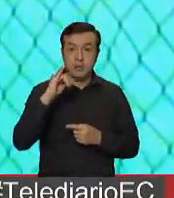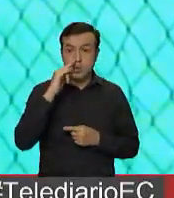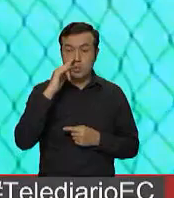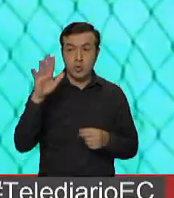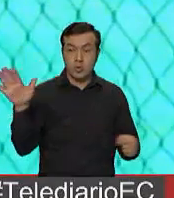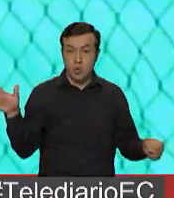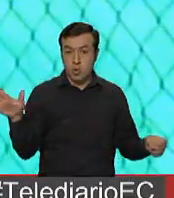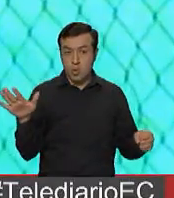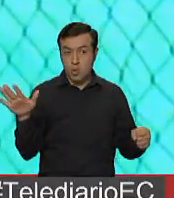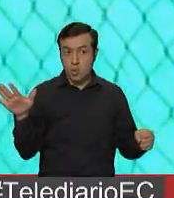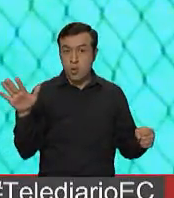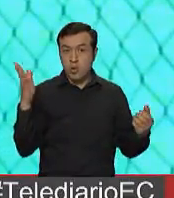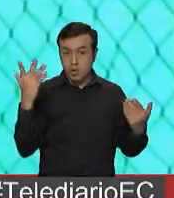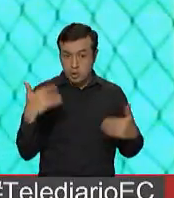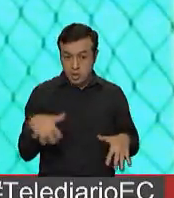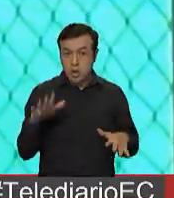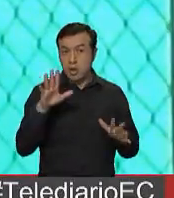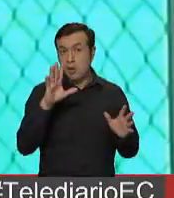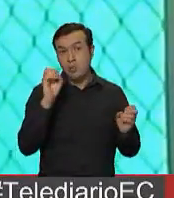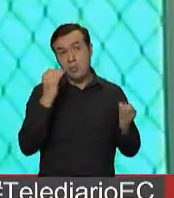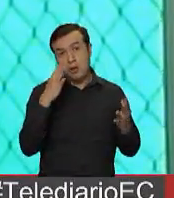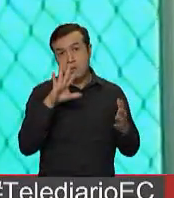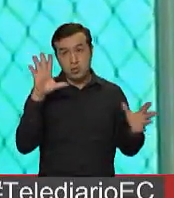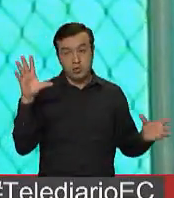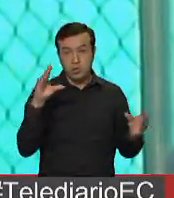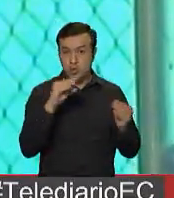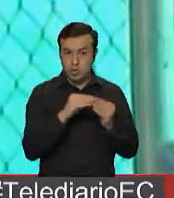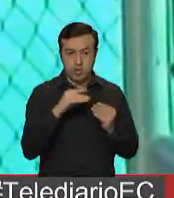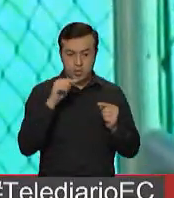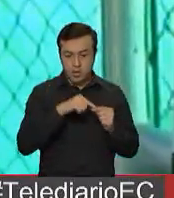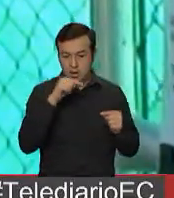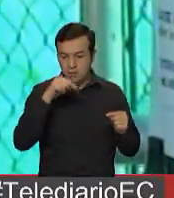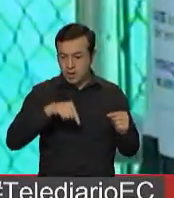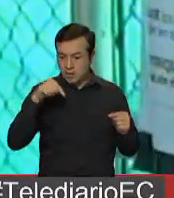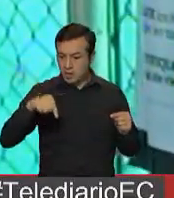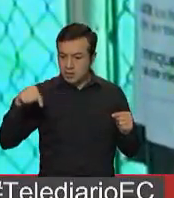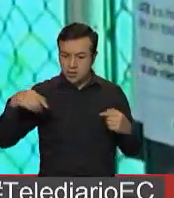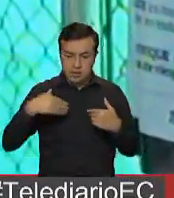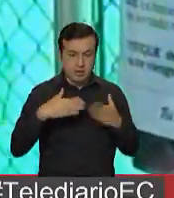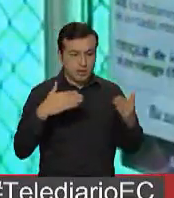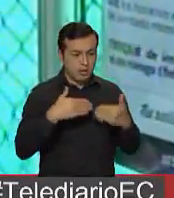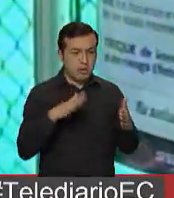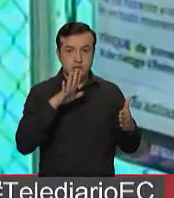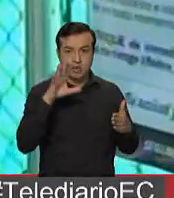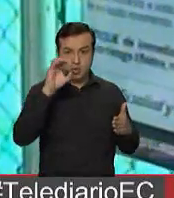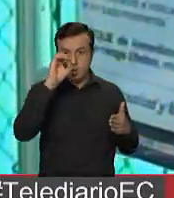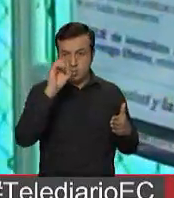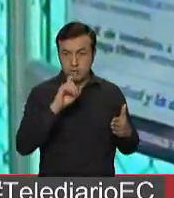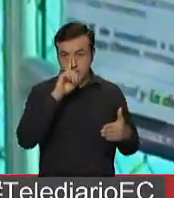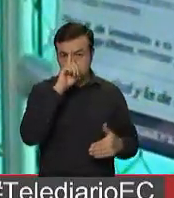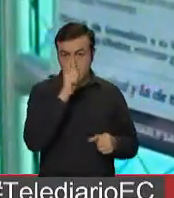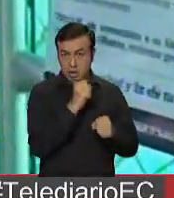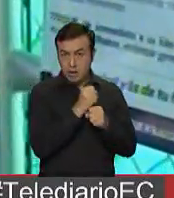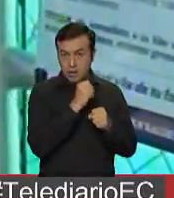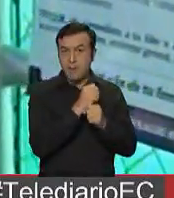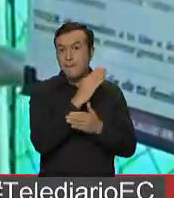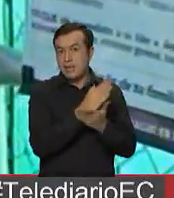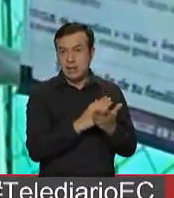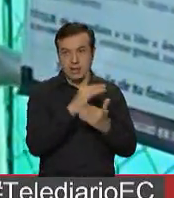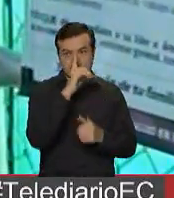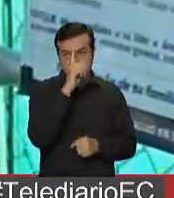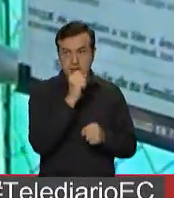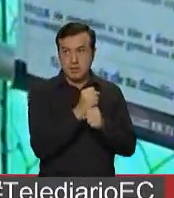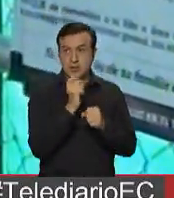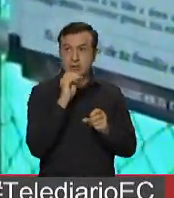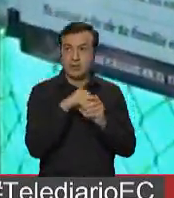es la fecha en la que tenemos previsto que estén todos los puntos habilitados, pero eso sí, con el 50% de los medios. José Luis,